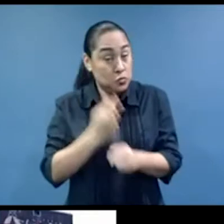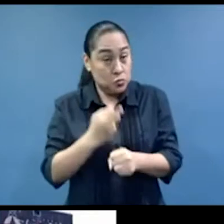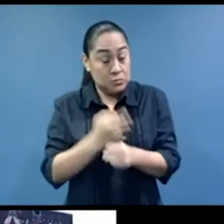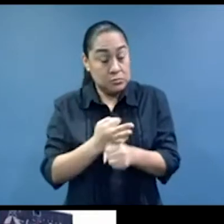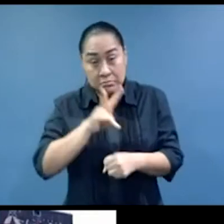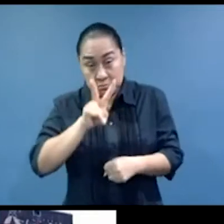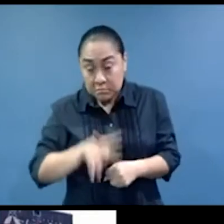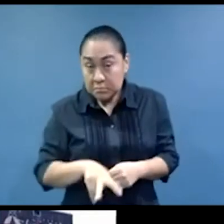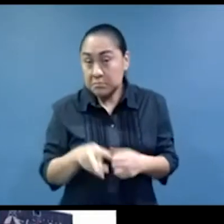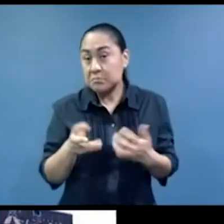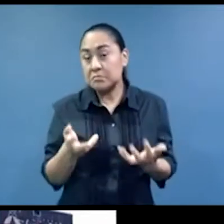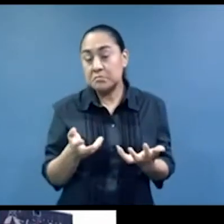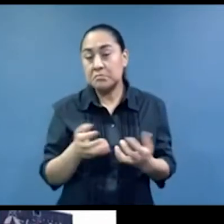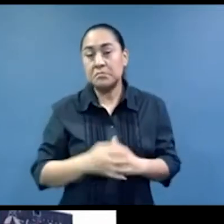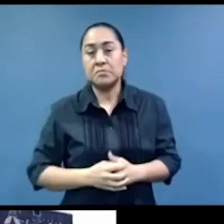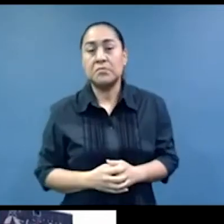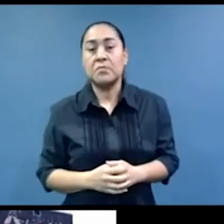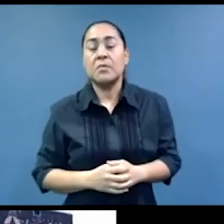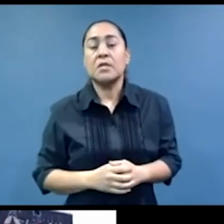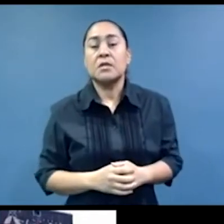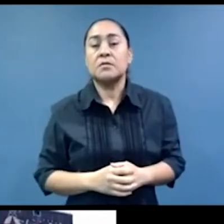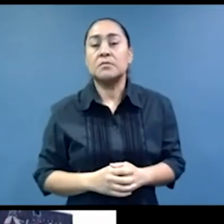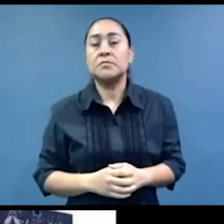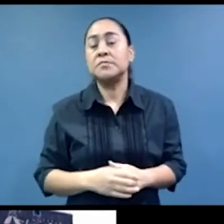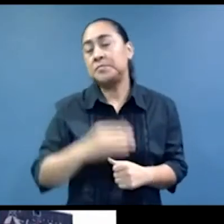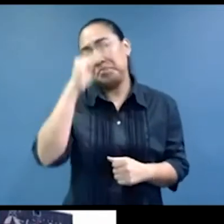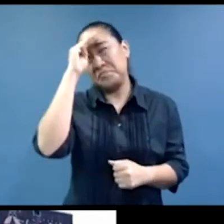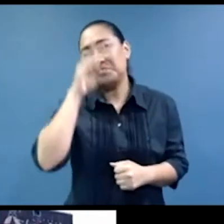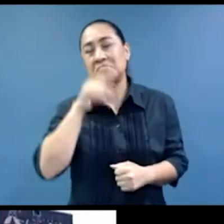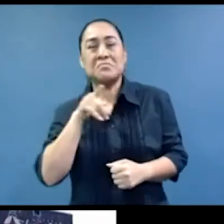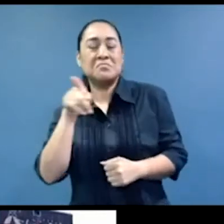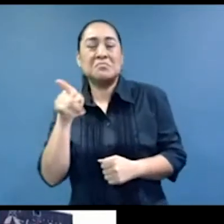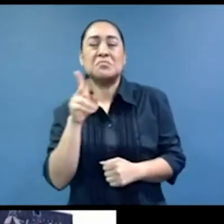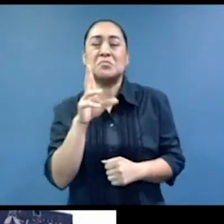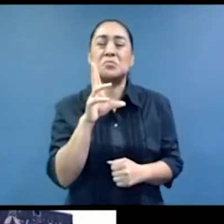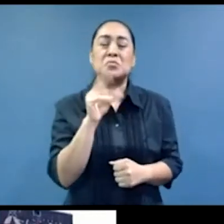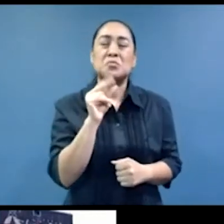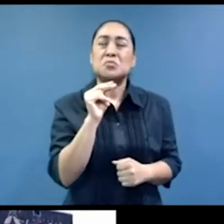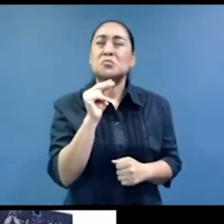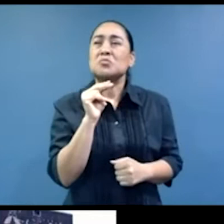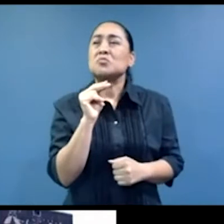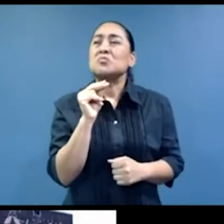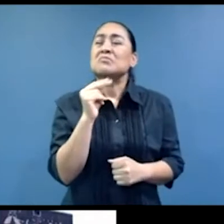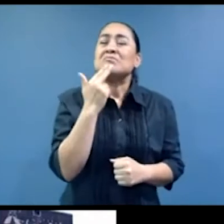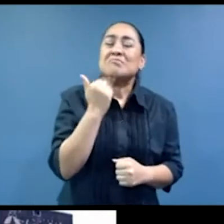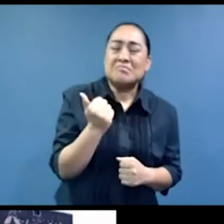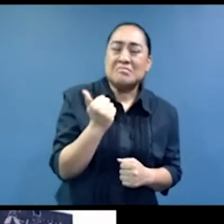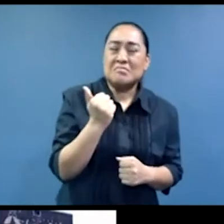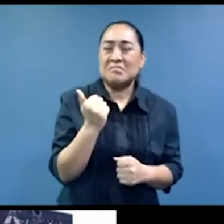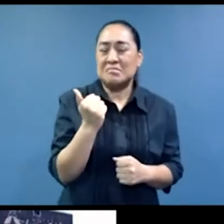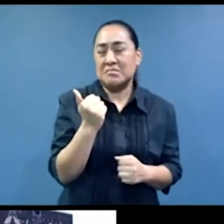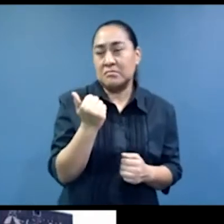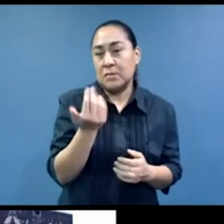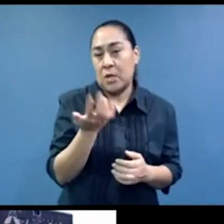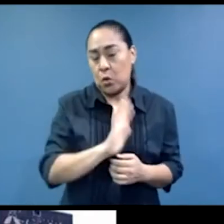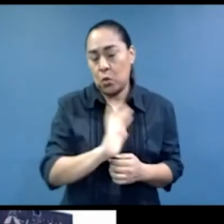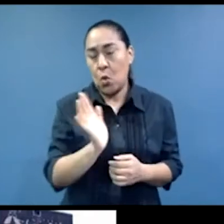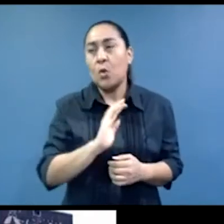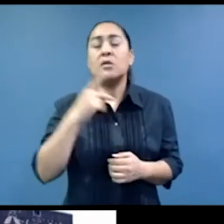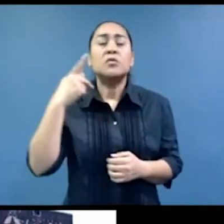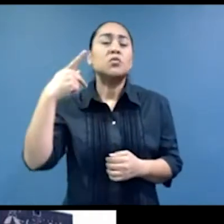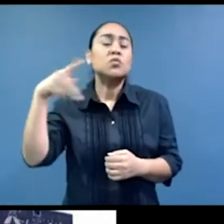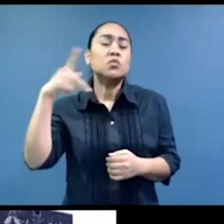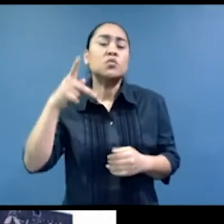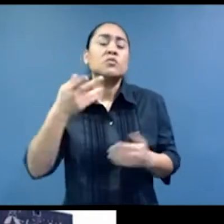que no funcionen con los mejores estándares, sino que llevan a cabo prácticas que